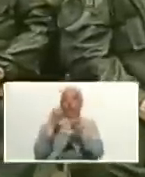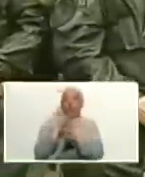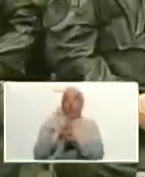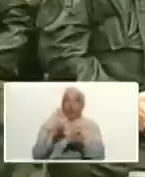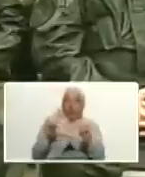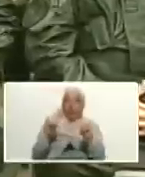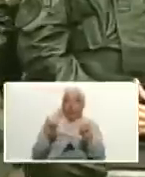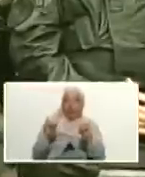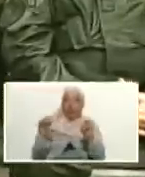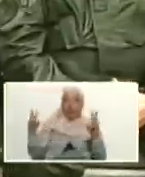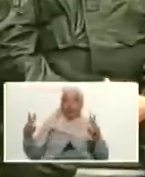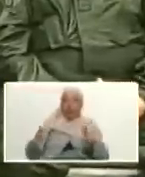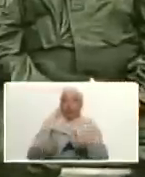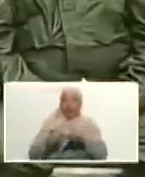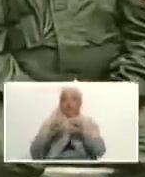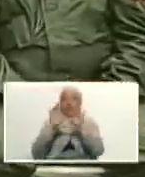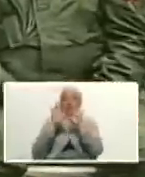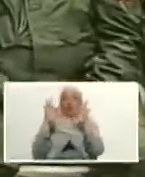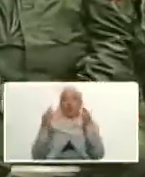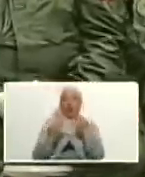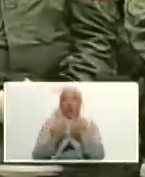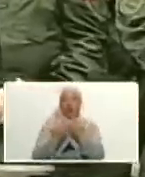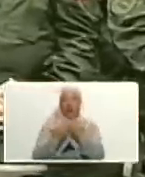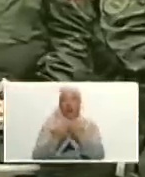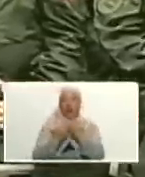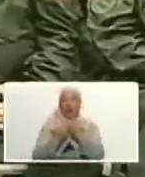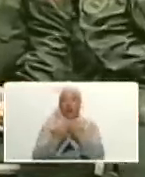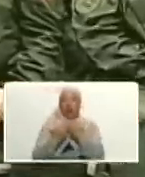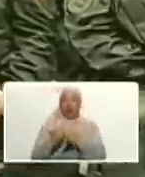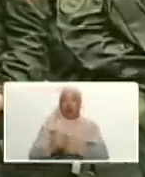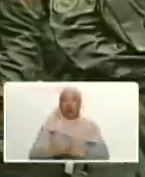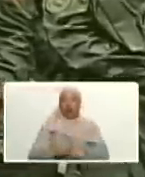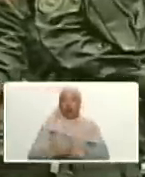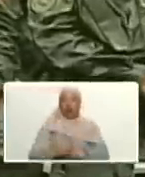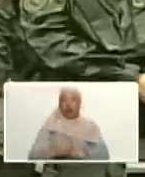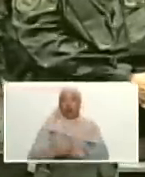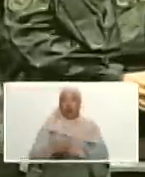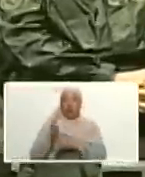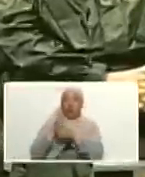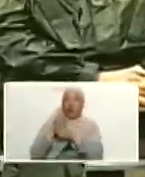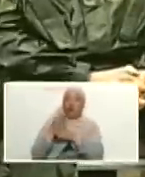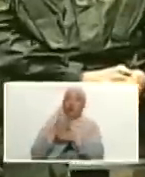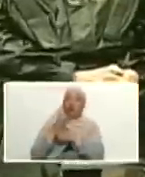de reencuentro familiar, de compartir